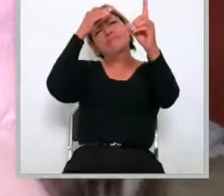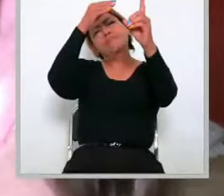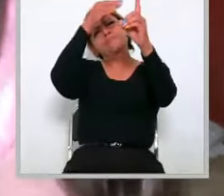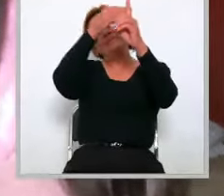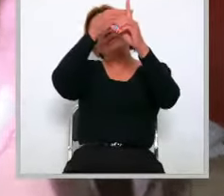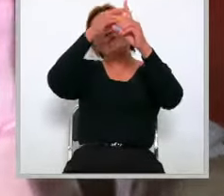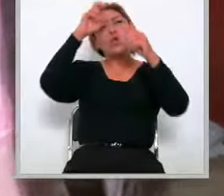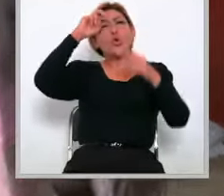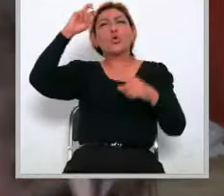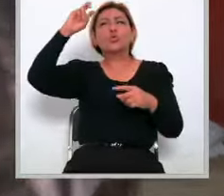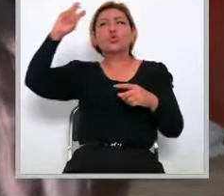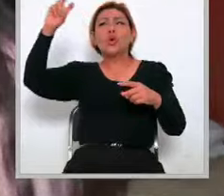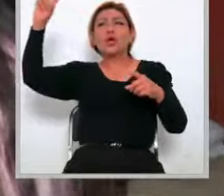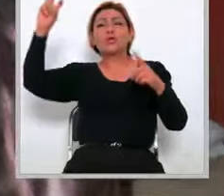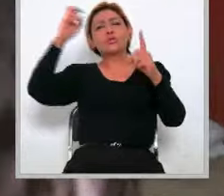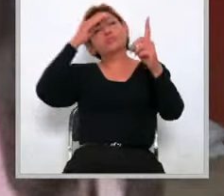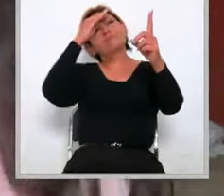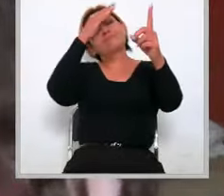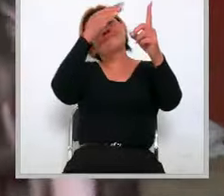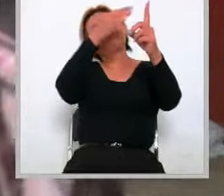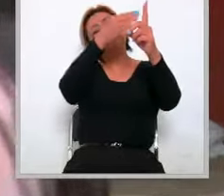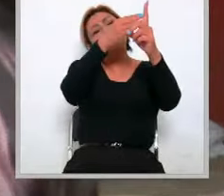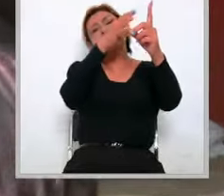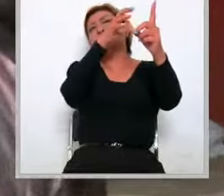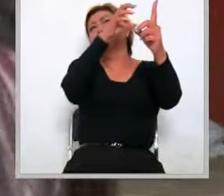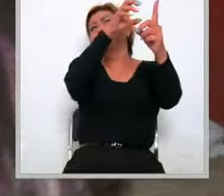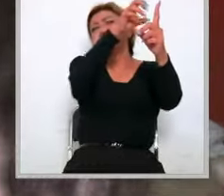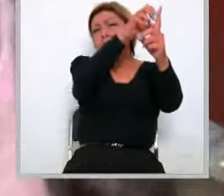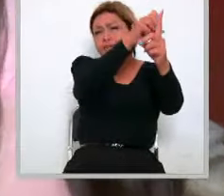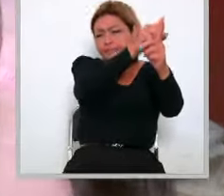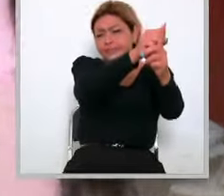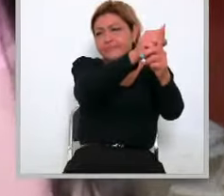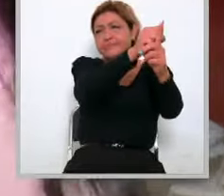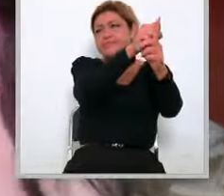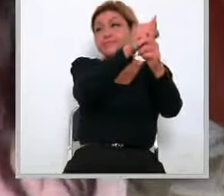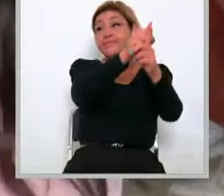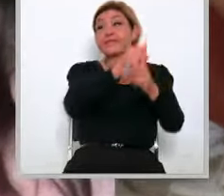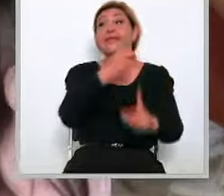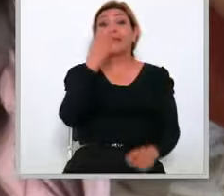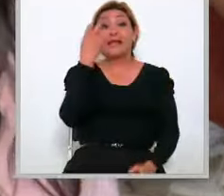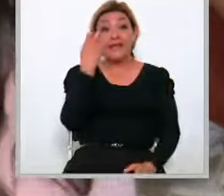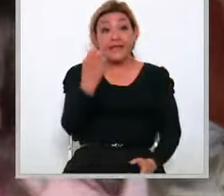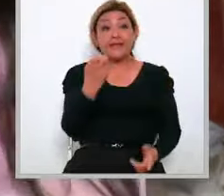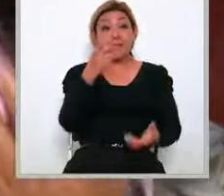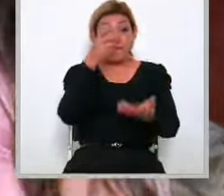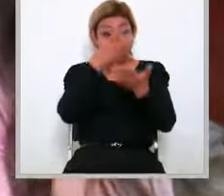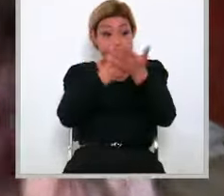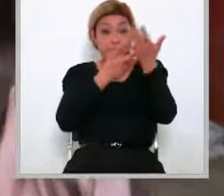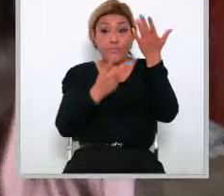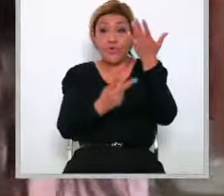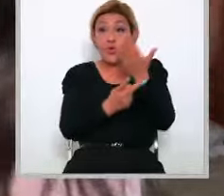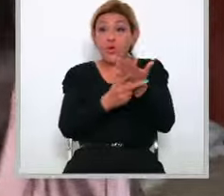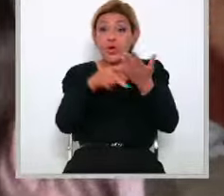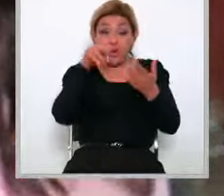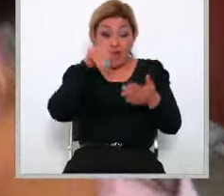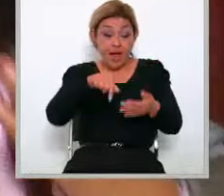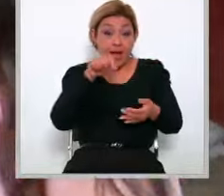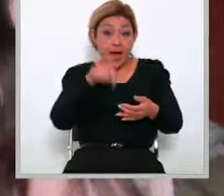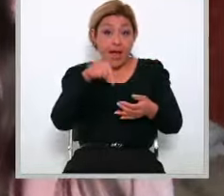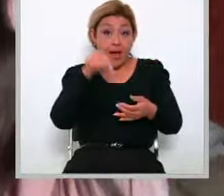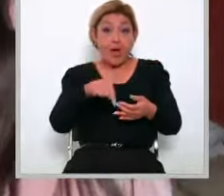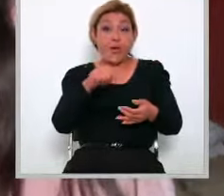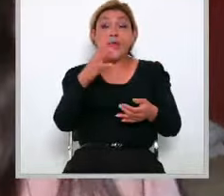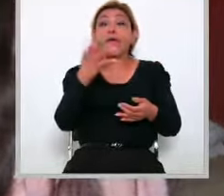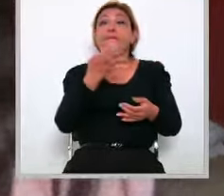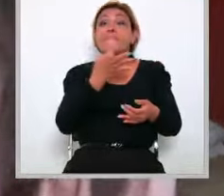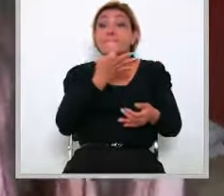La otra pregunta que me realizaste sobre los guardianes de los derechos, ajá, con esto lo que buscamos es que todas las niñas y los niños de nuestro estado